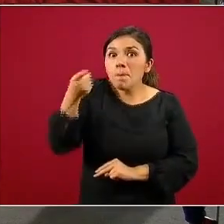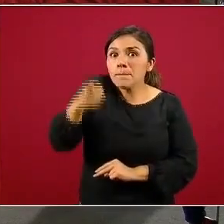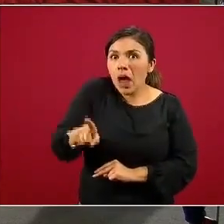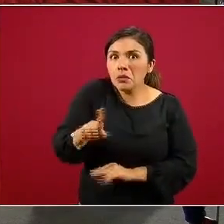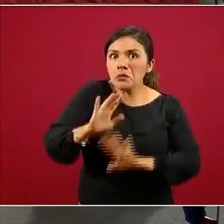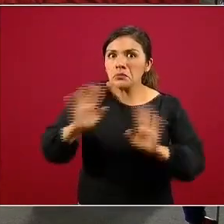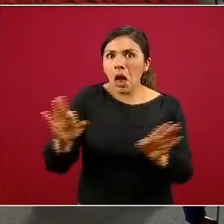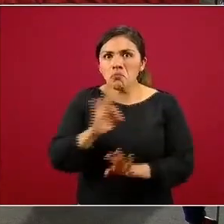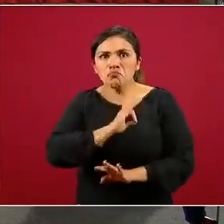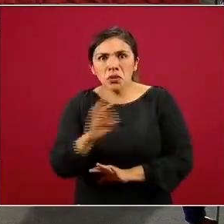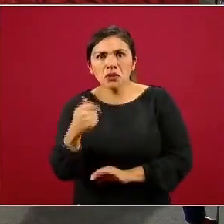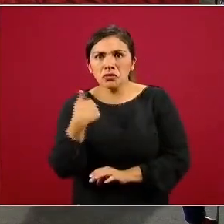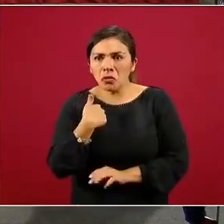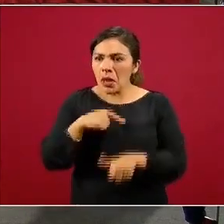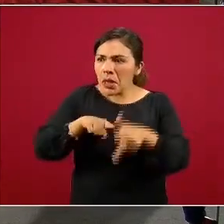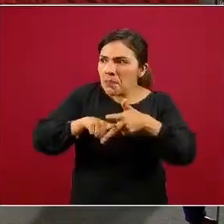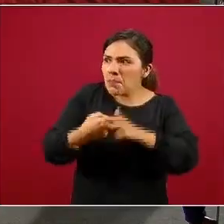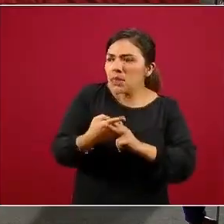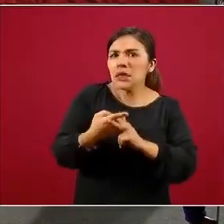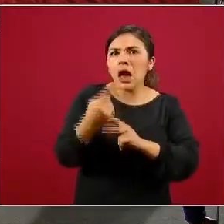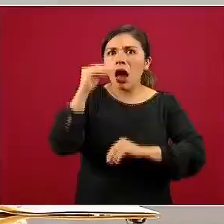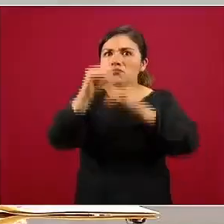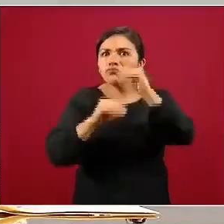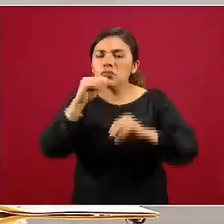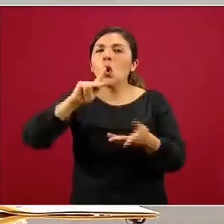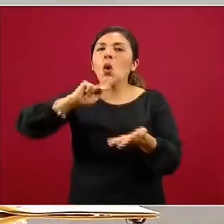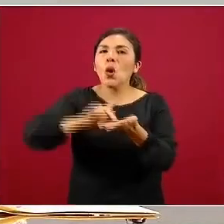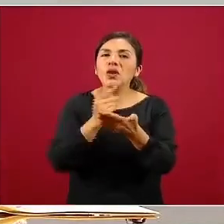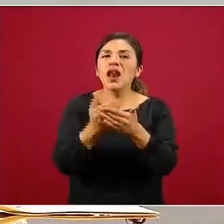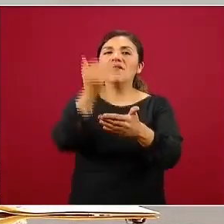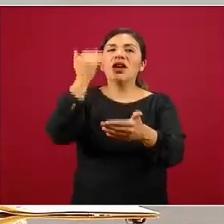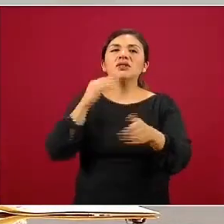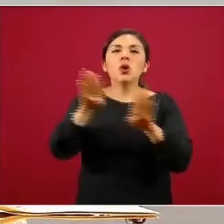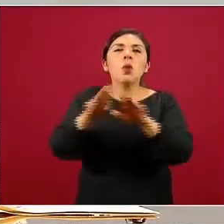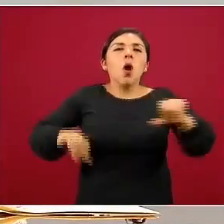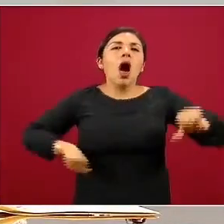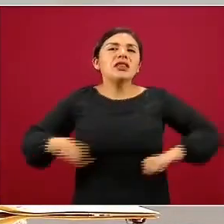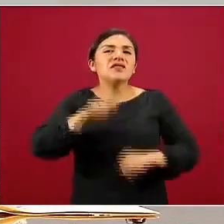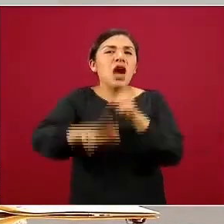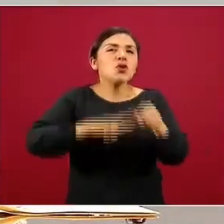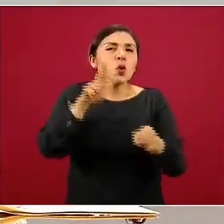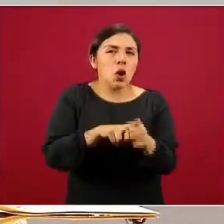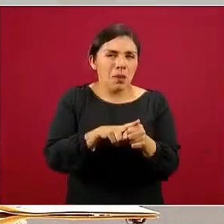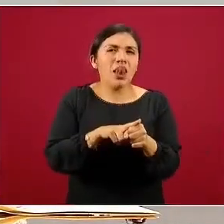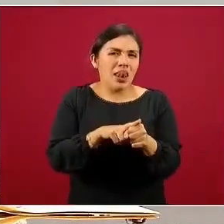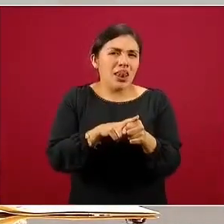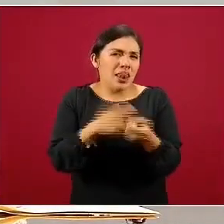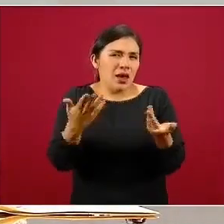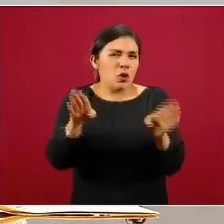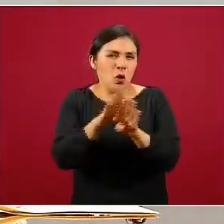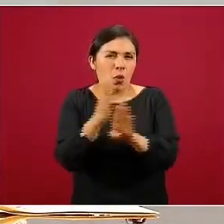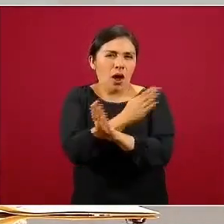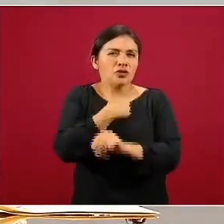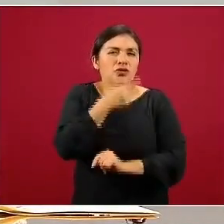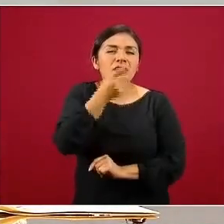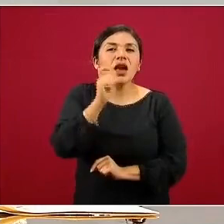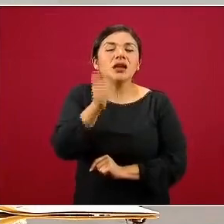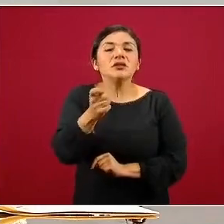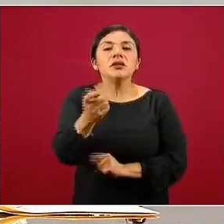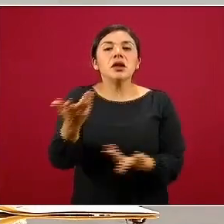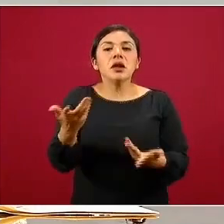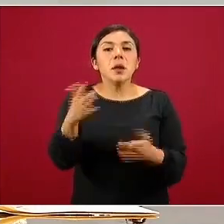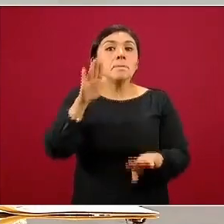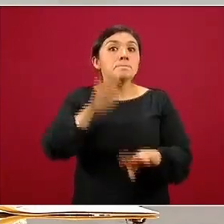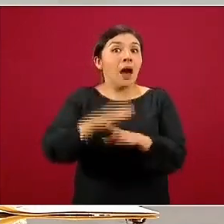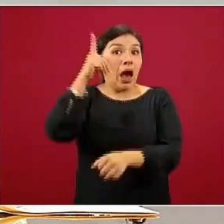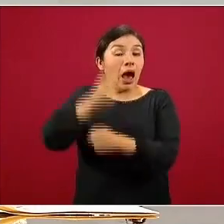nos permita a nosotros también empezar a recuperar nuestras actividades normales. Como señalé,